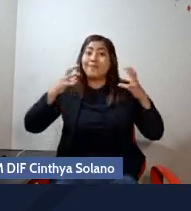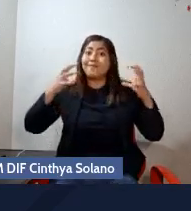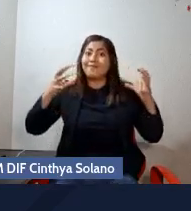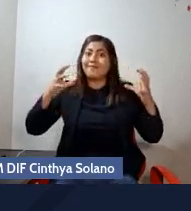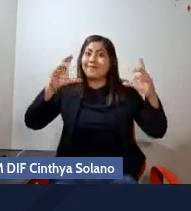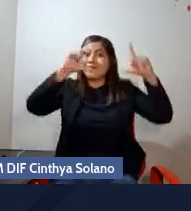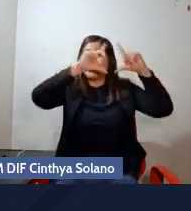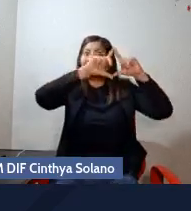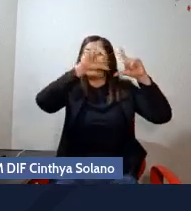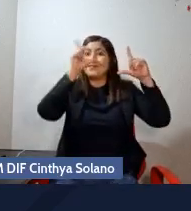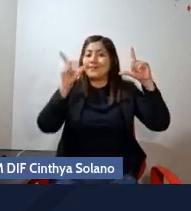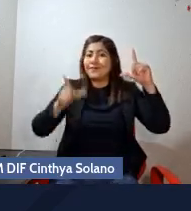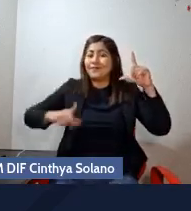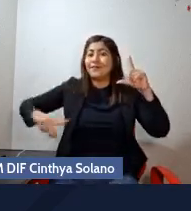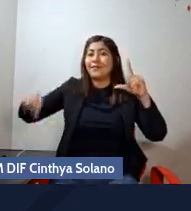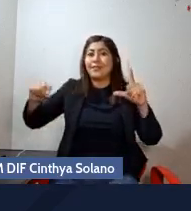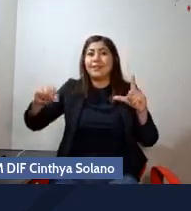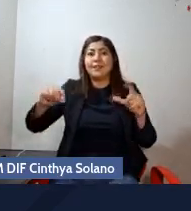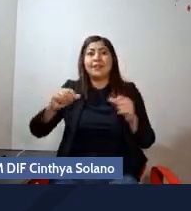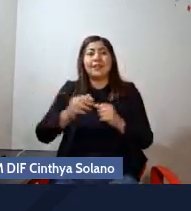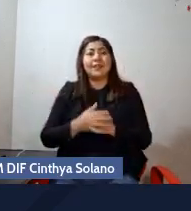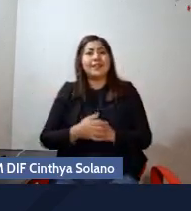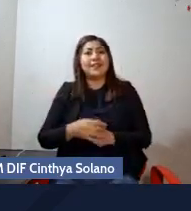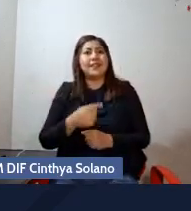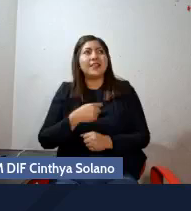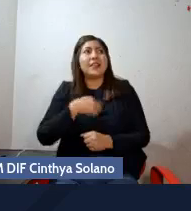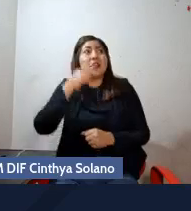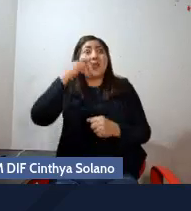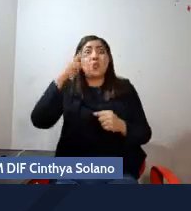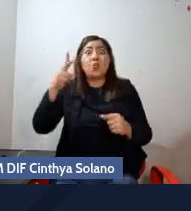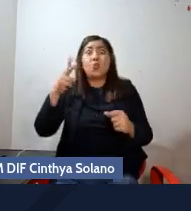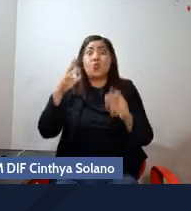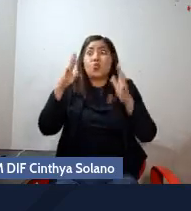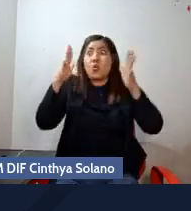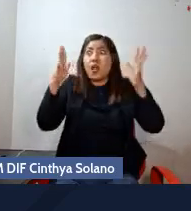Me impactó el número, no había hecho como conciencia, ¿no? De